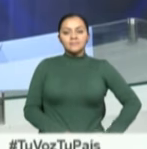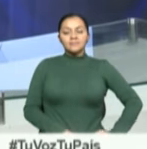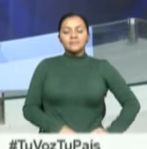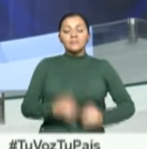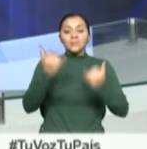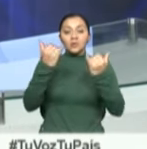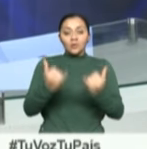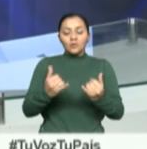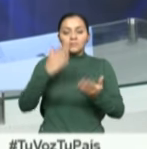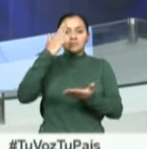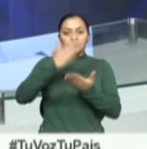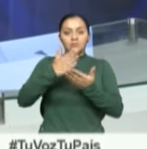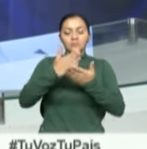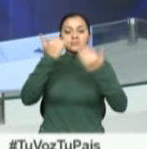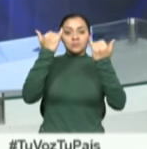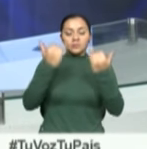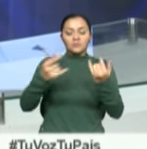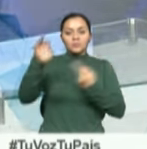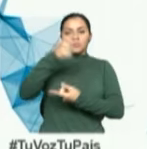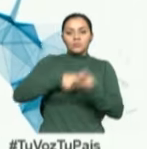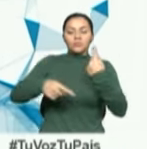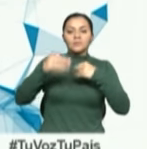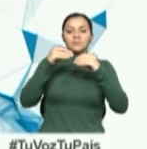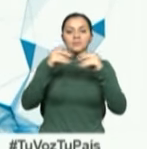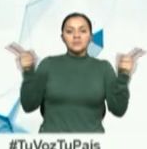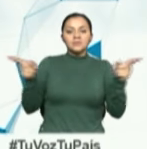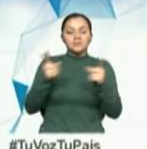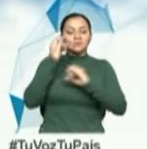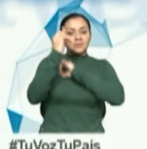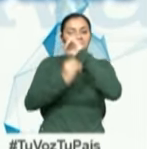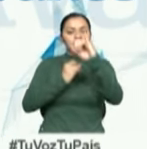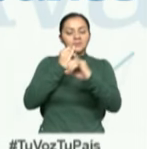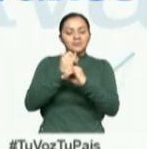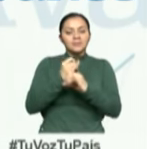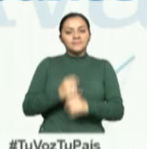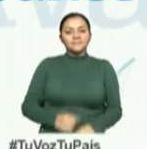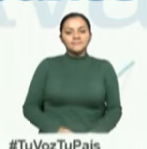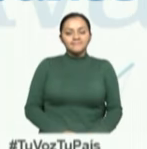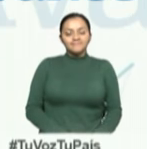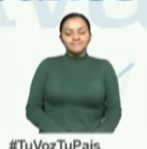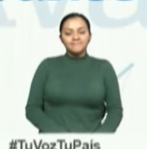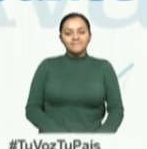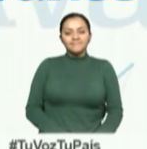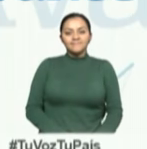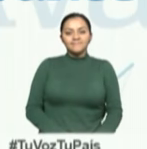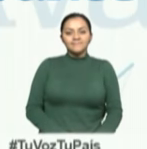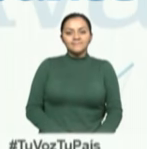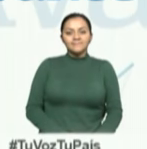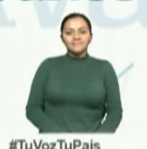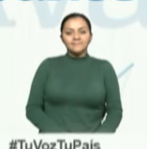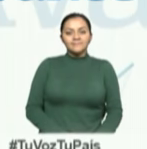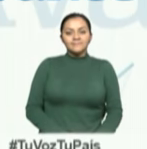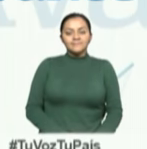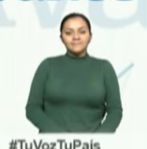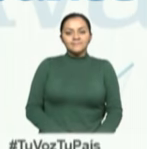Nos vamos a un nuevo corte. Al regresar tendremos el resumen de las noticias internacionales.